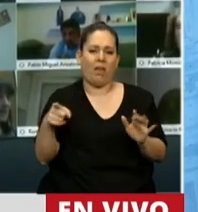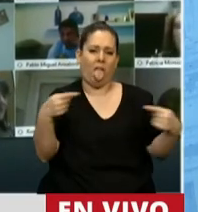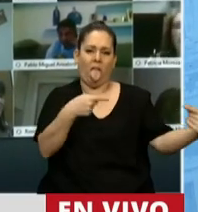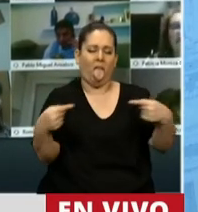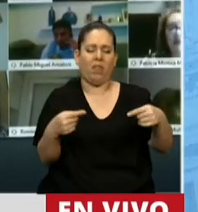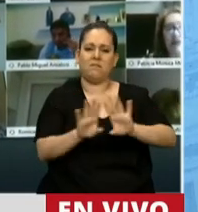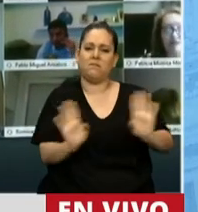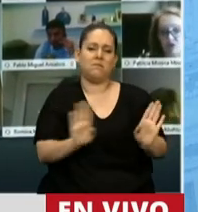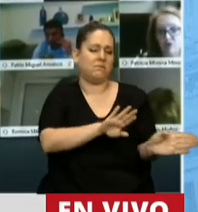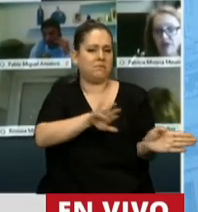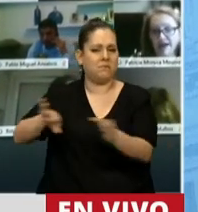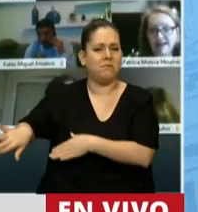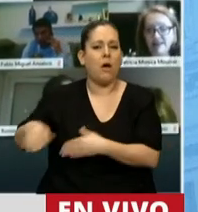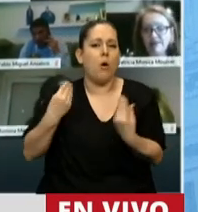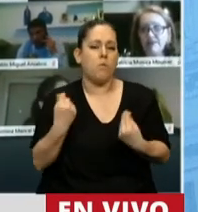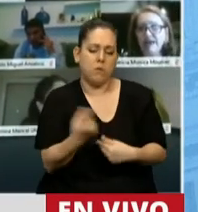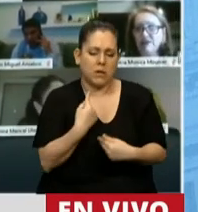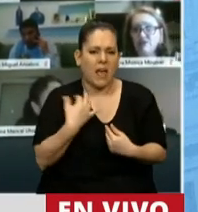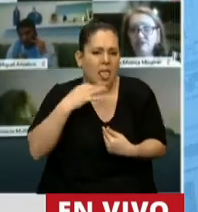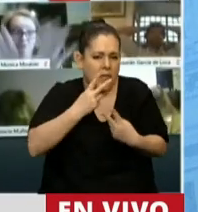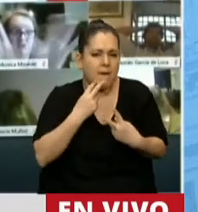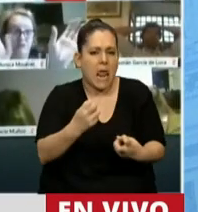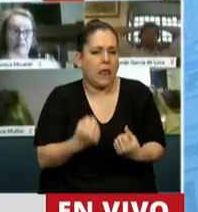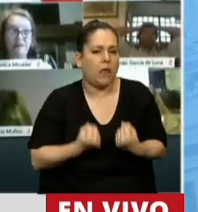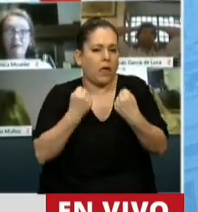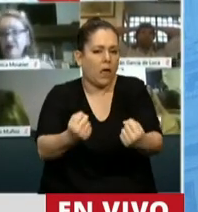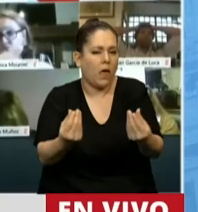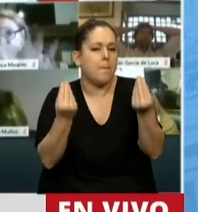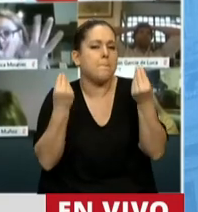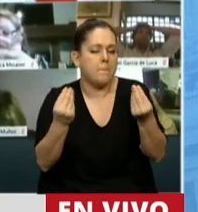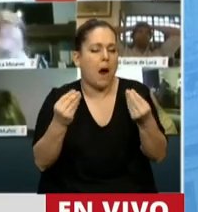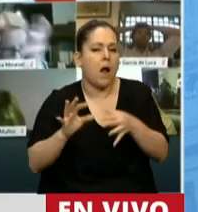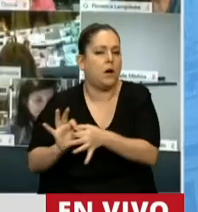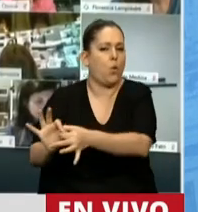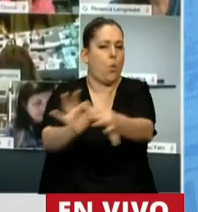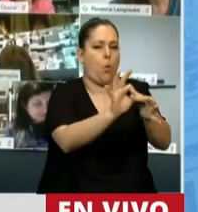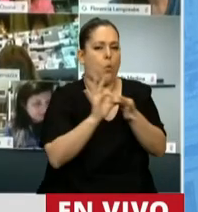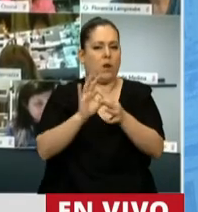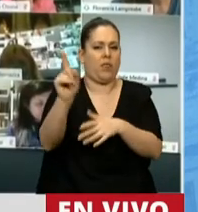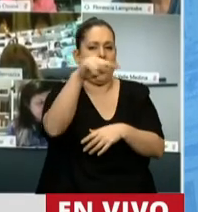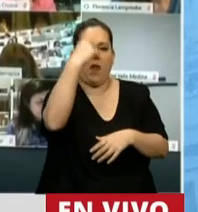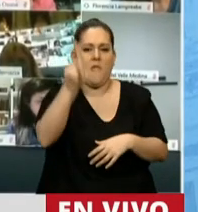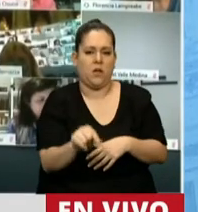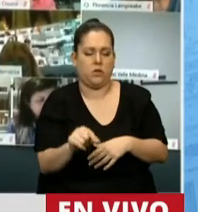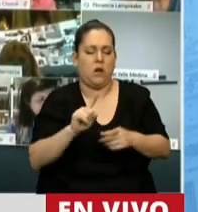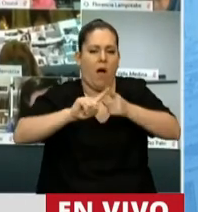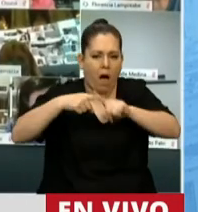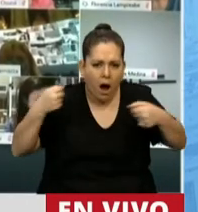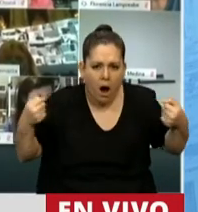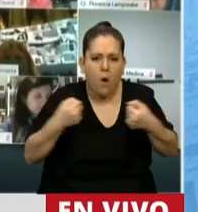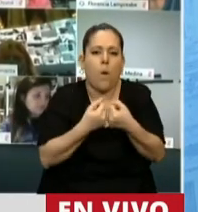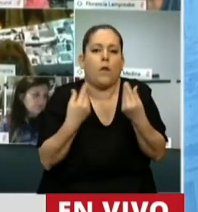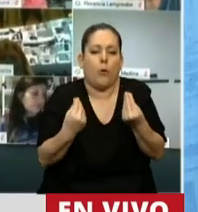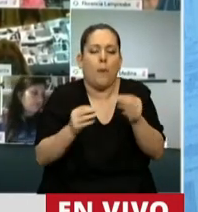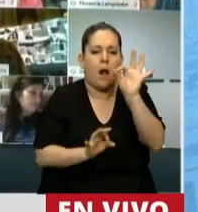rápido posible, porque la vamos a tener que poner en una fuerte unidad nacional que nos dé consenso para encontrar